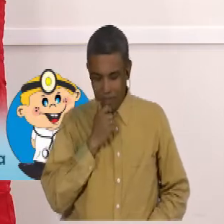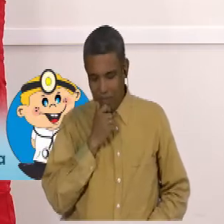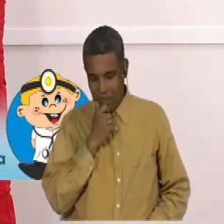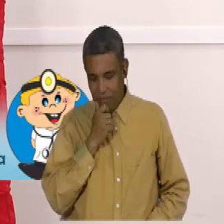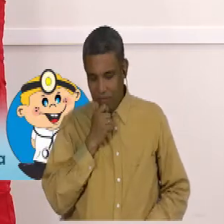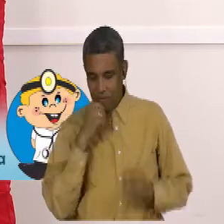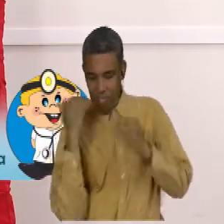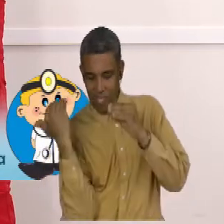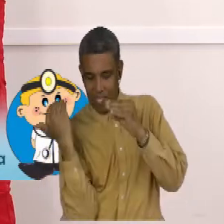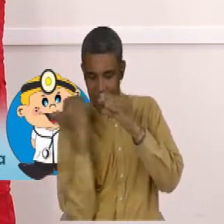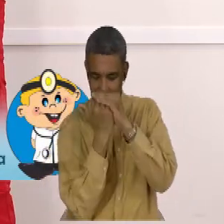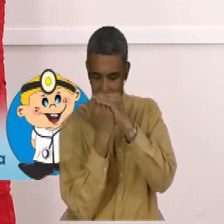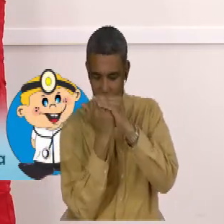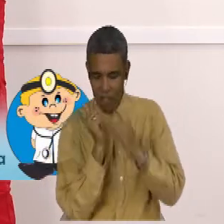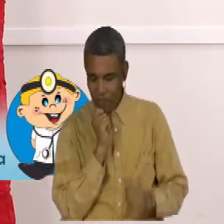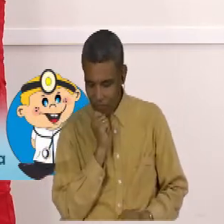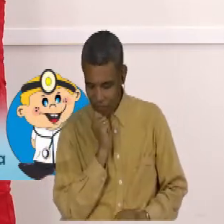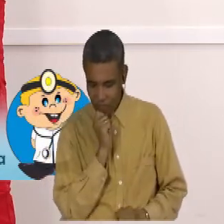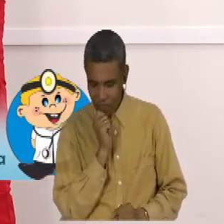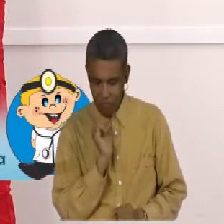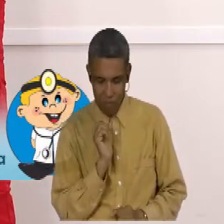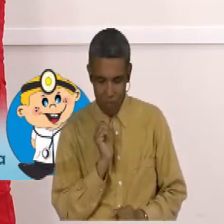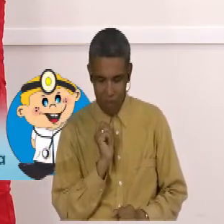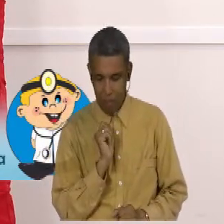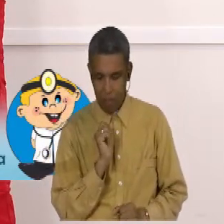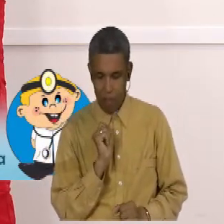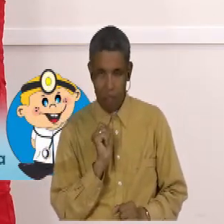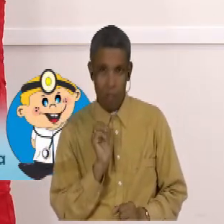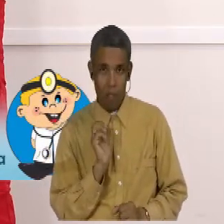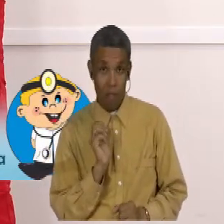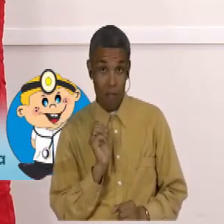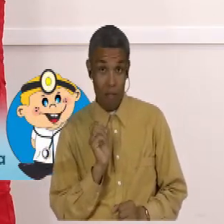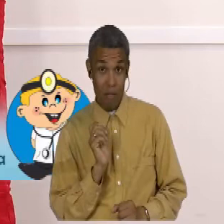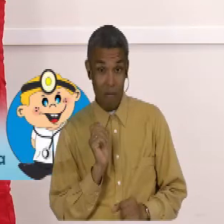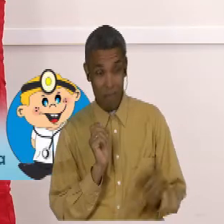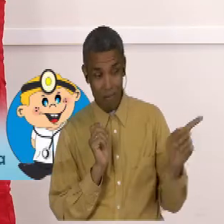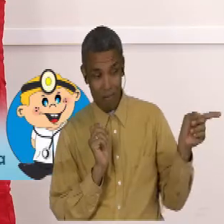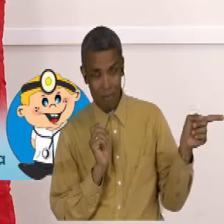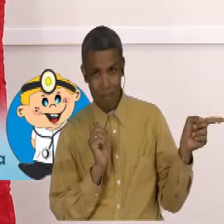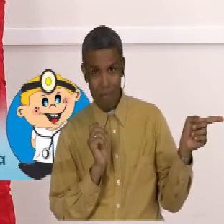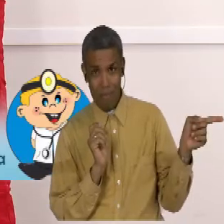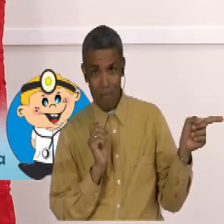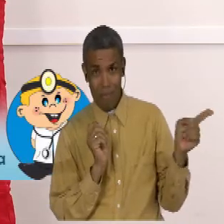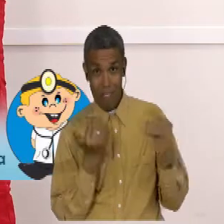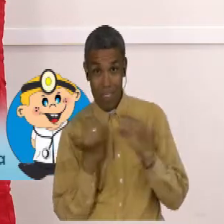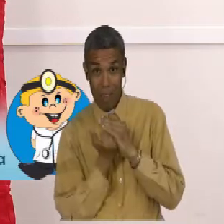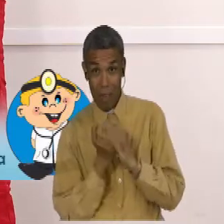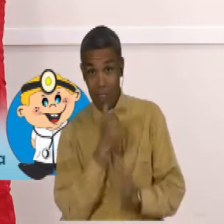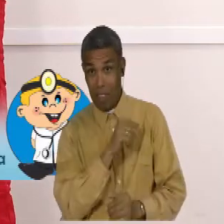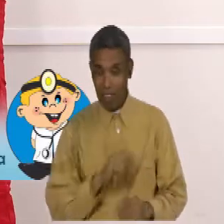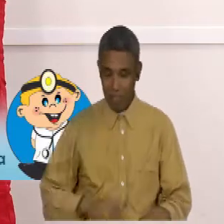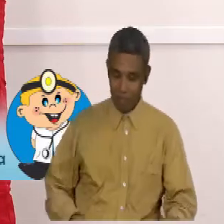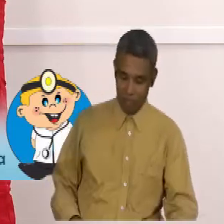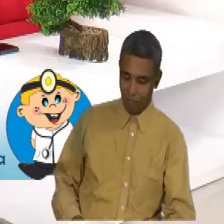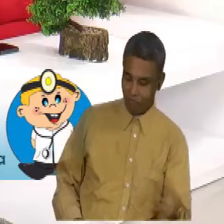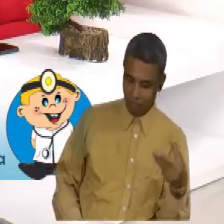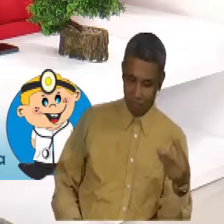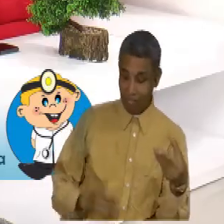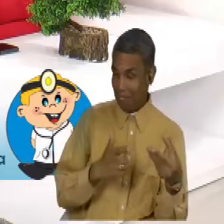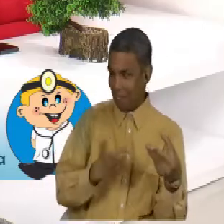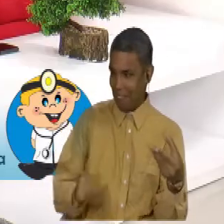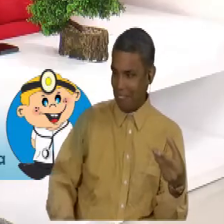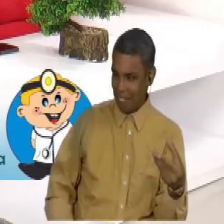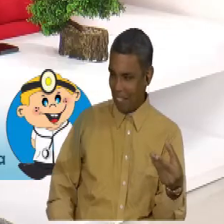ocurre también. Socialmente estamos mal educados. La gente cree que si llevo el chocorramo con la ponimata, estoy comiendo su La salud, la